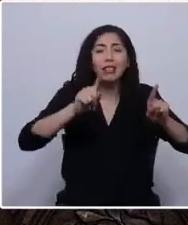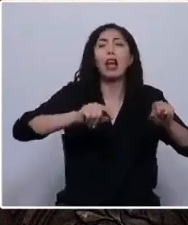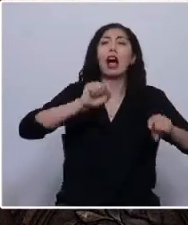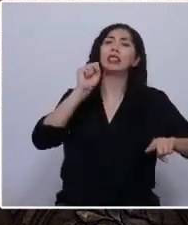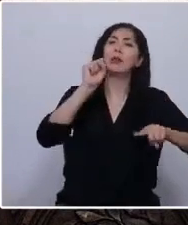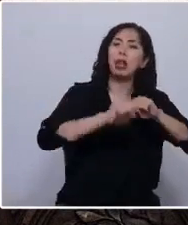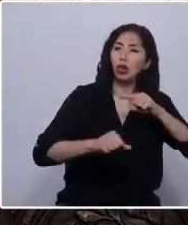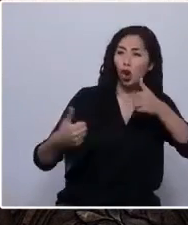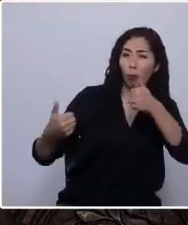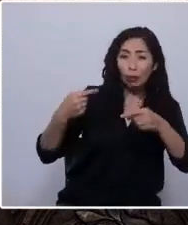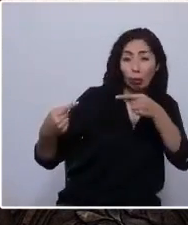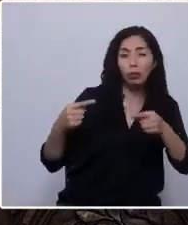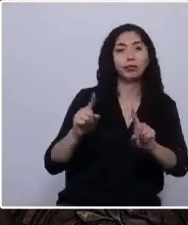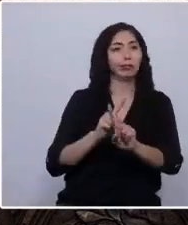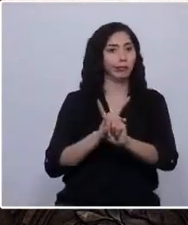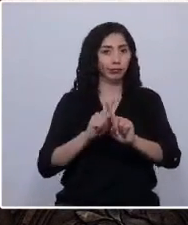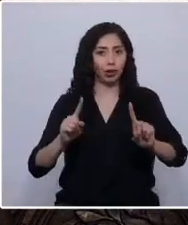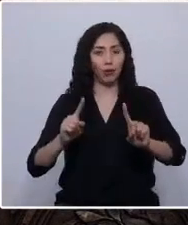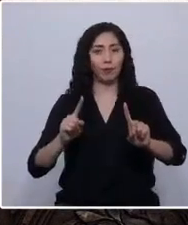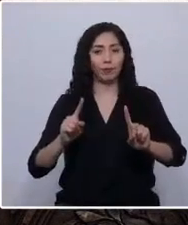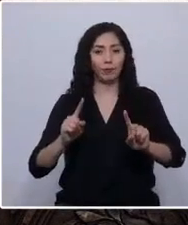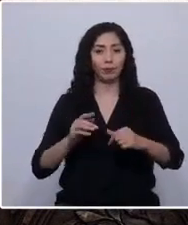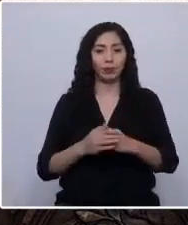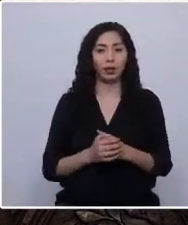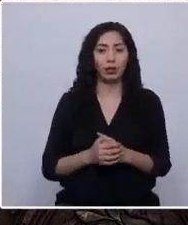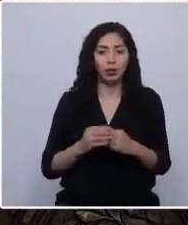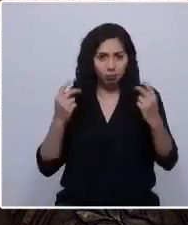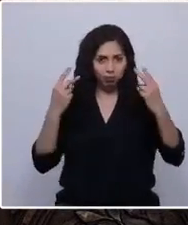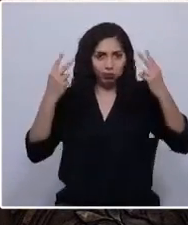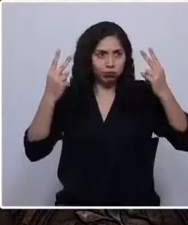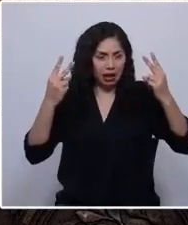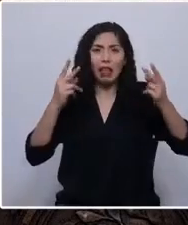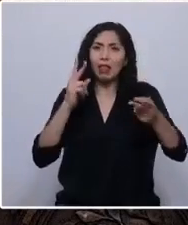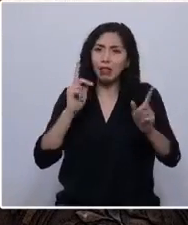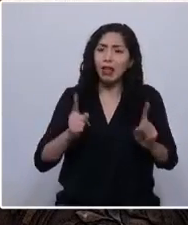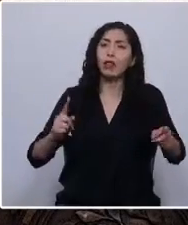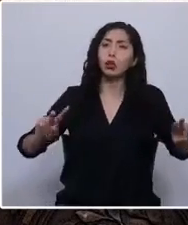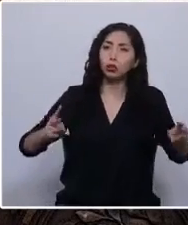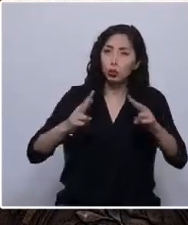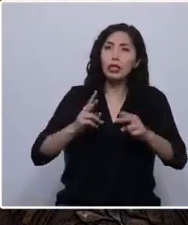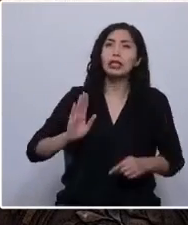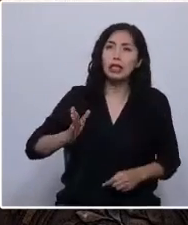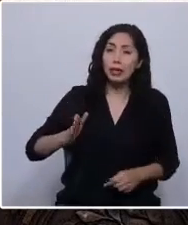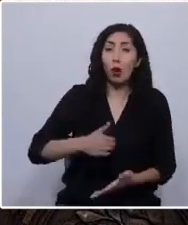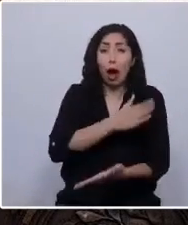compitiendo. Por una rebeldía que construye, sigamos